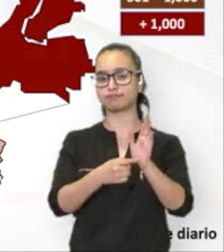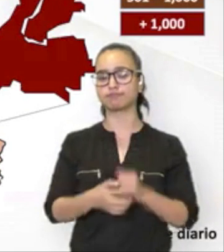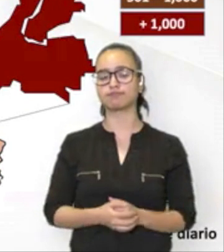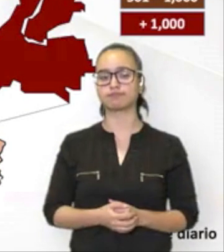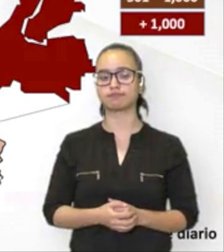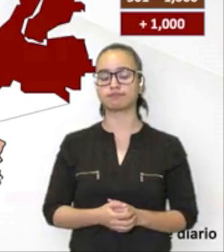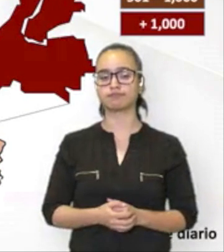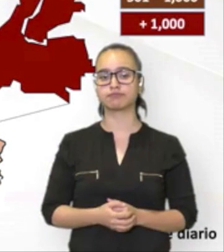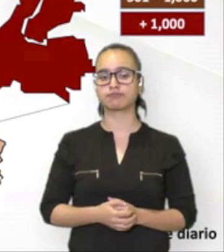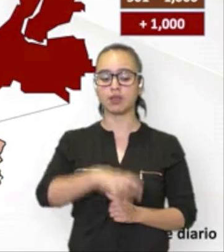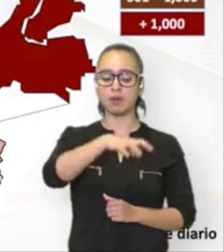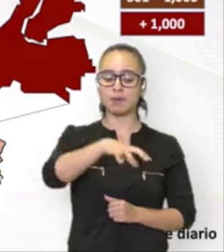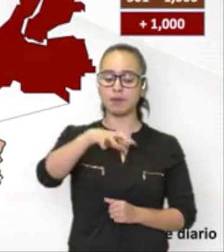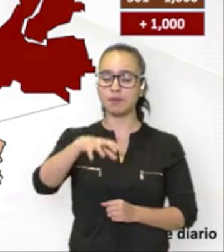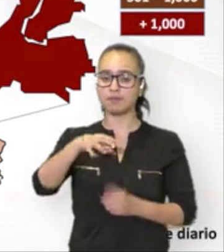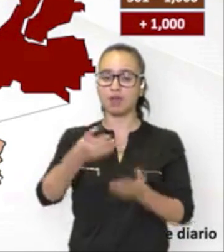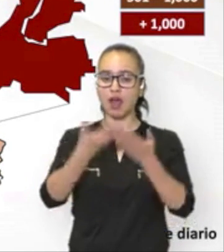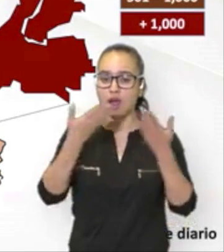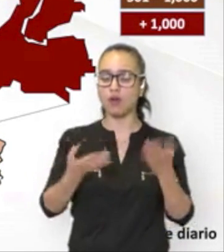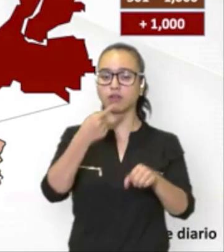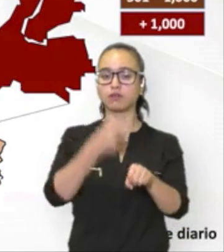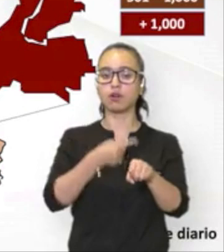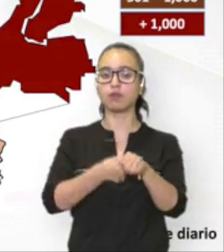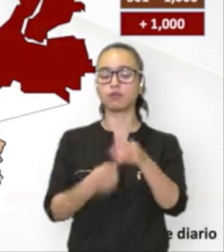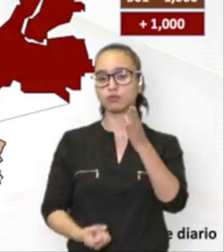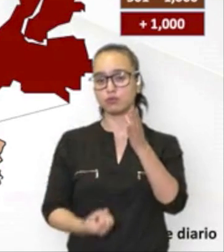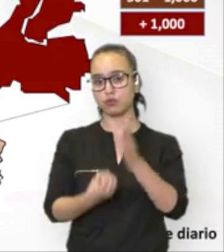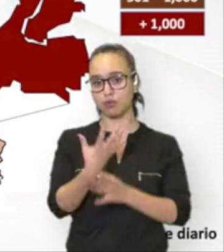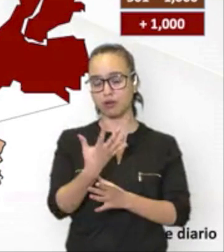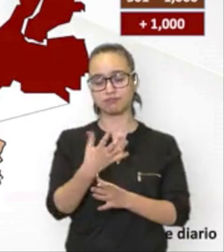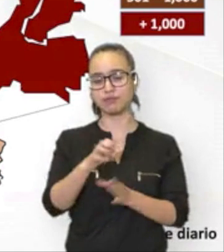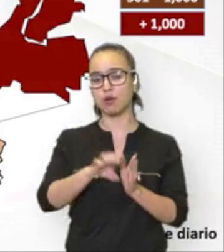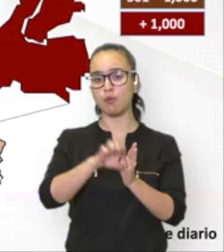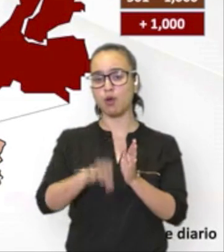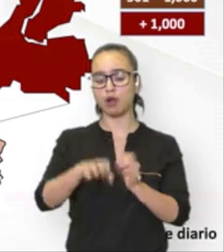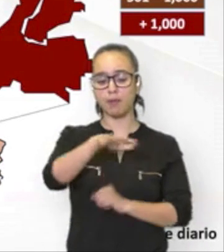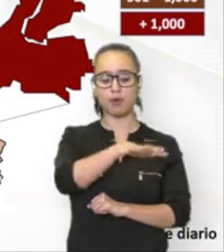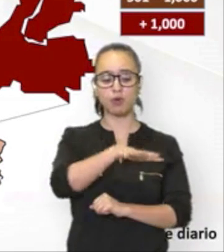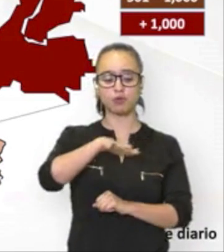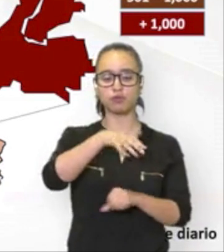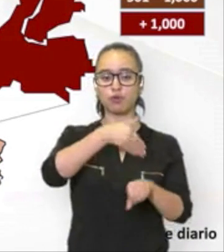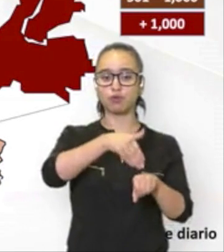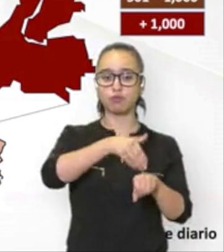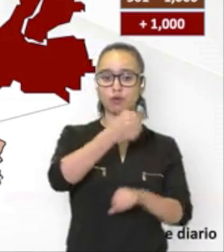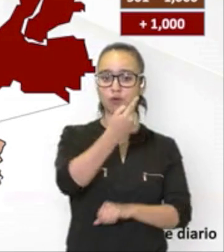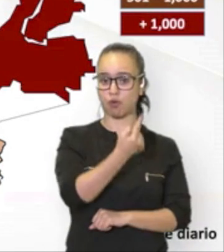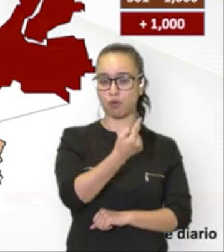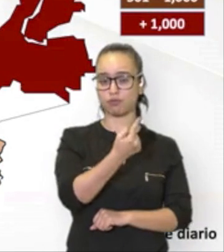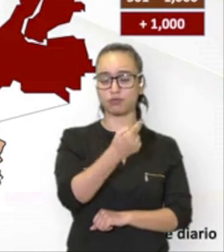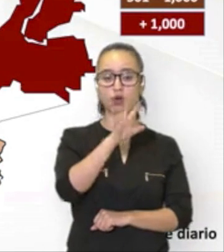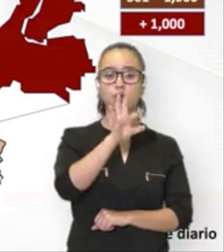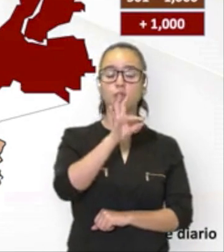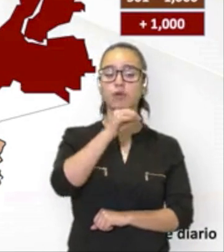las regiones del estado pues están teniendo incremento de casos particularmente aquí en la jurisdicción sanitaria número 1 son